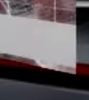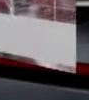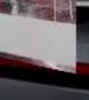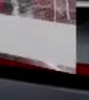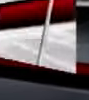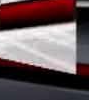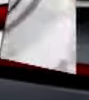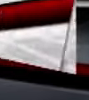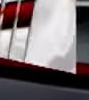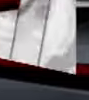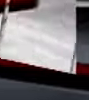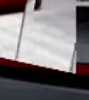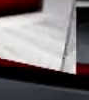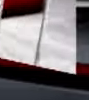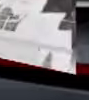sociales.